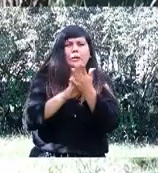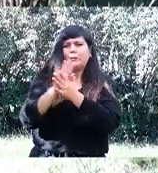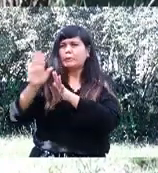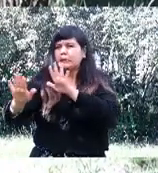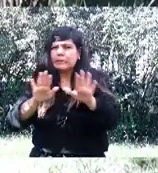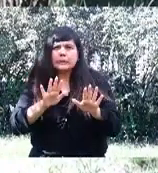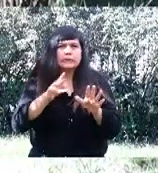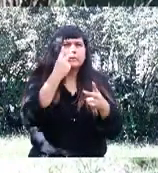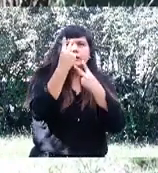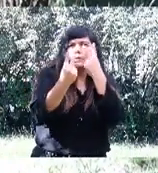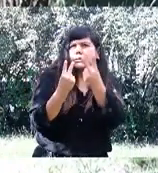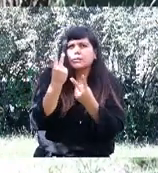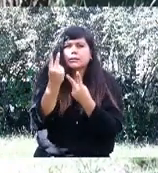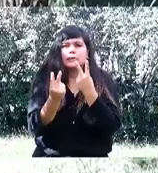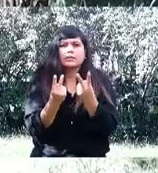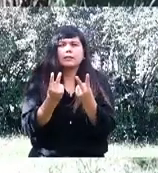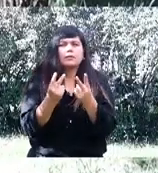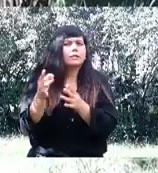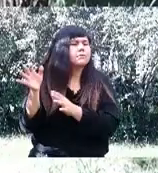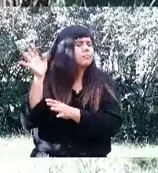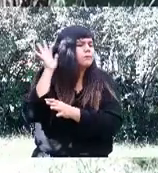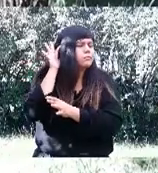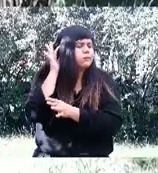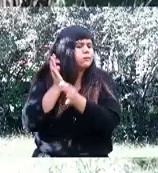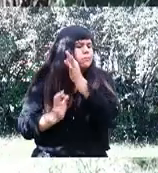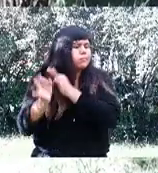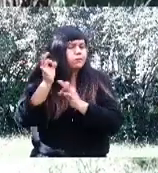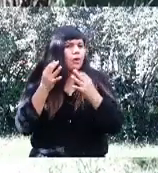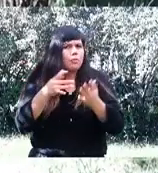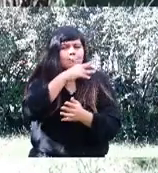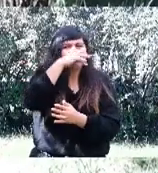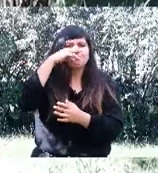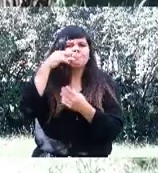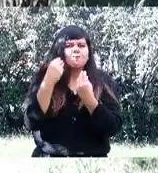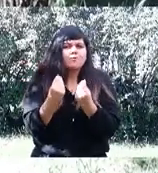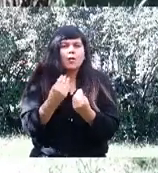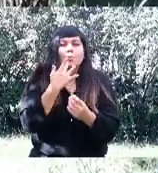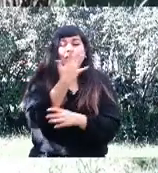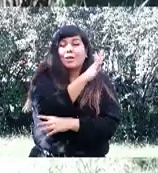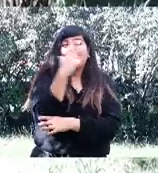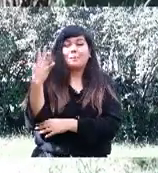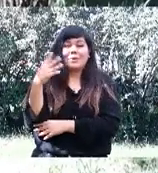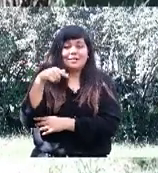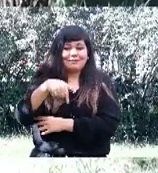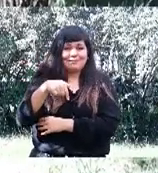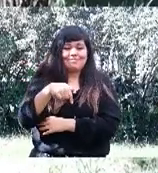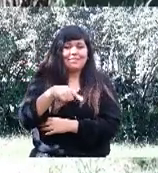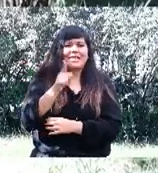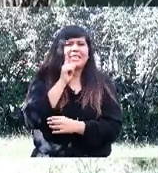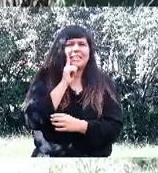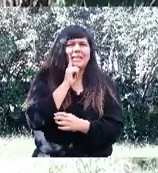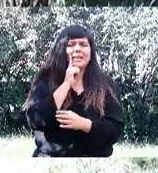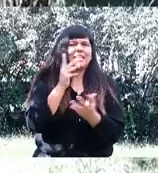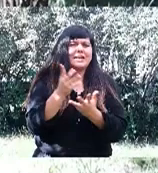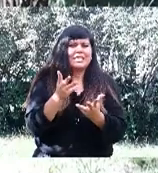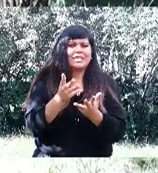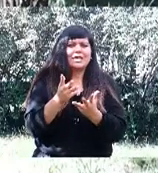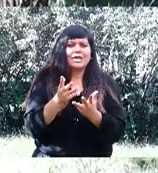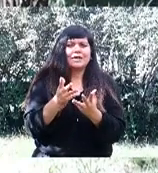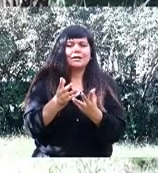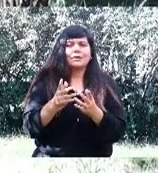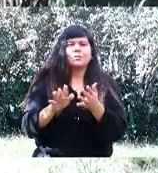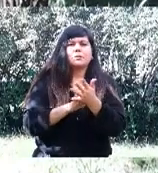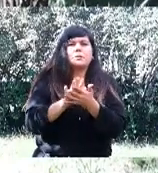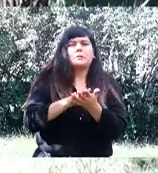mirar el escuchar y ahora el oler porque el parque de Adriana Hoffman tiene reúne una